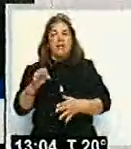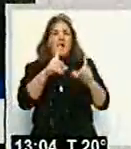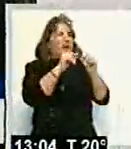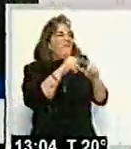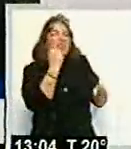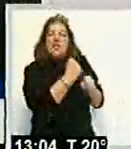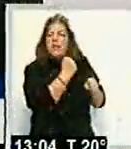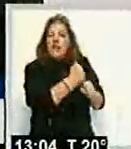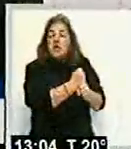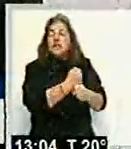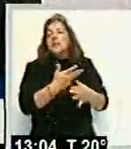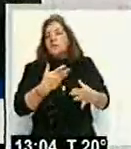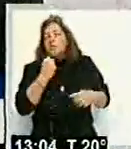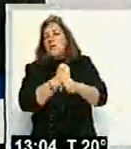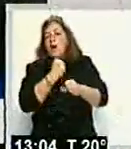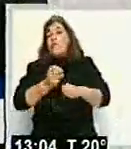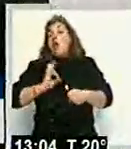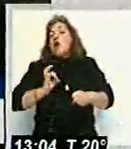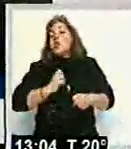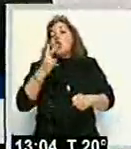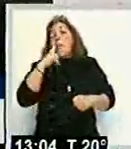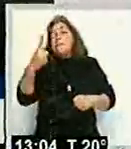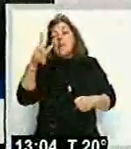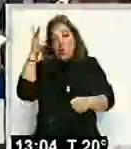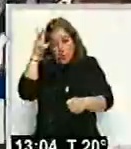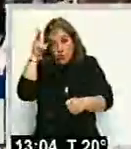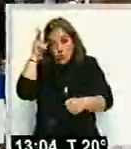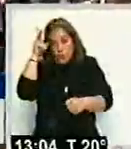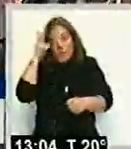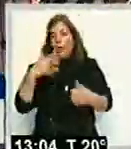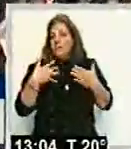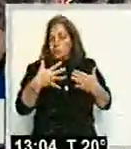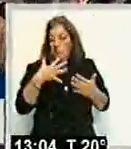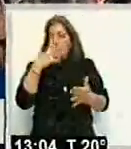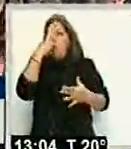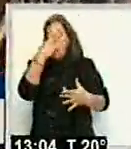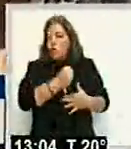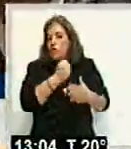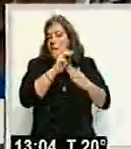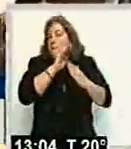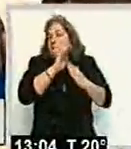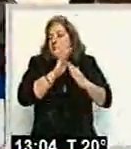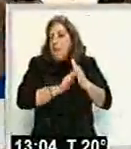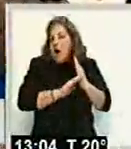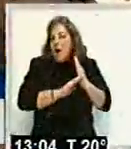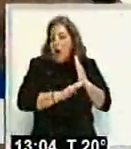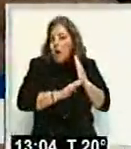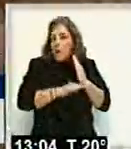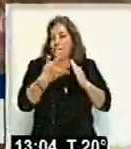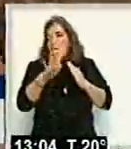Venimos trabajando fuertemente desde el 2008 y hemos logrado bajar de más